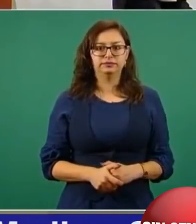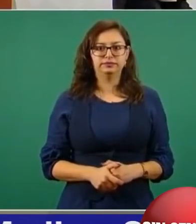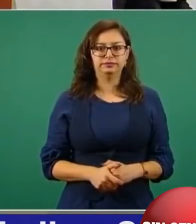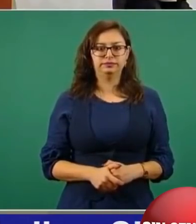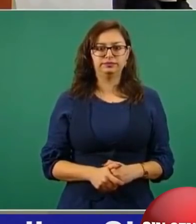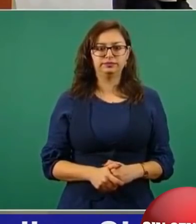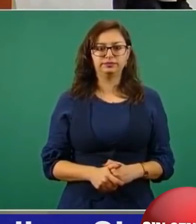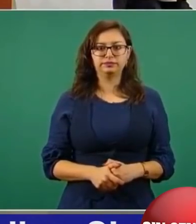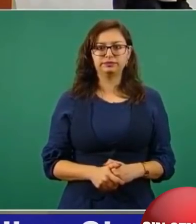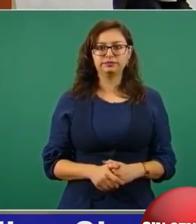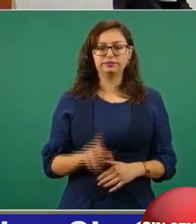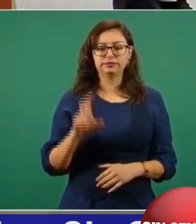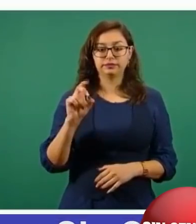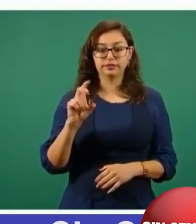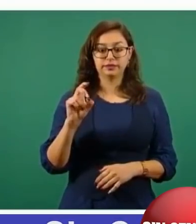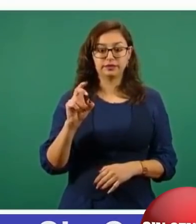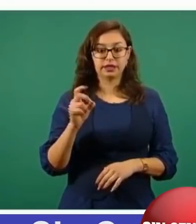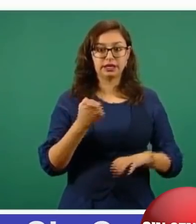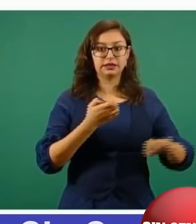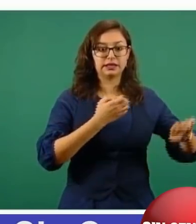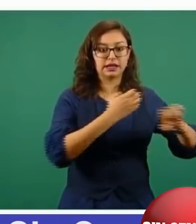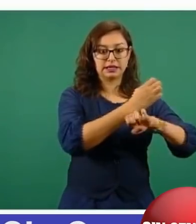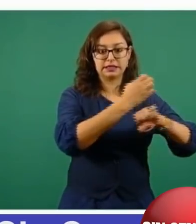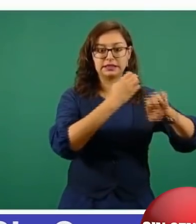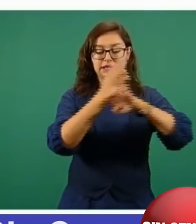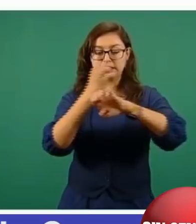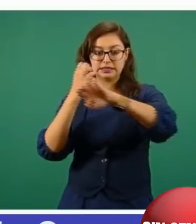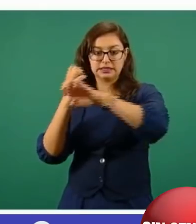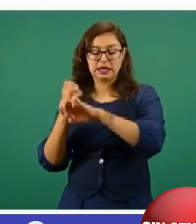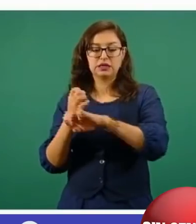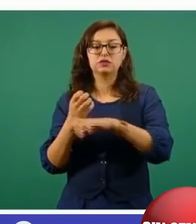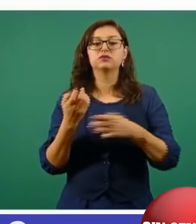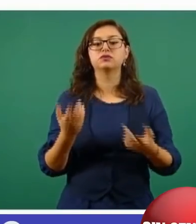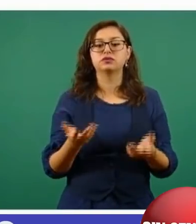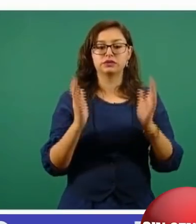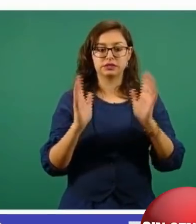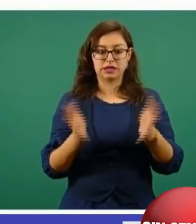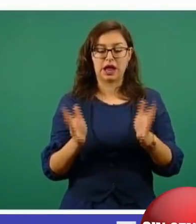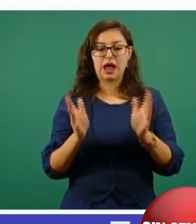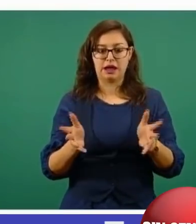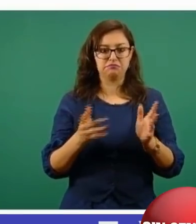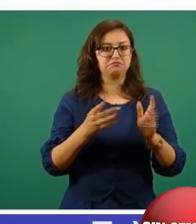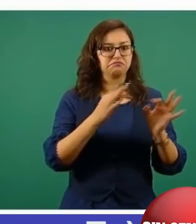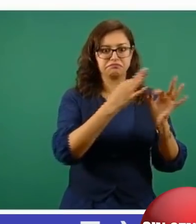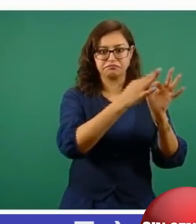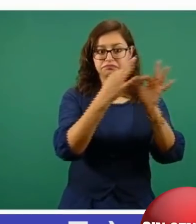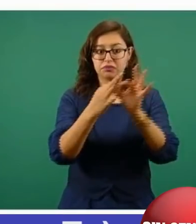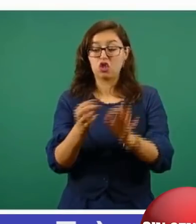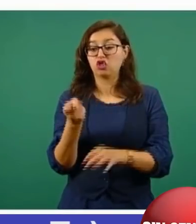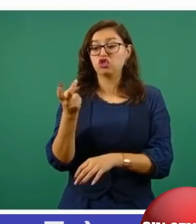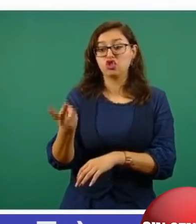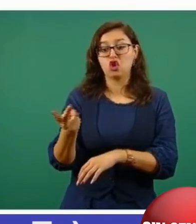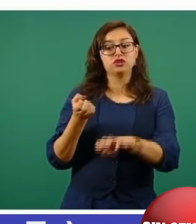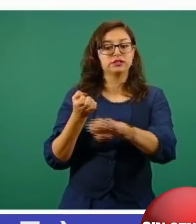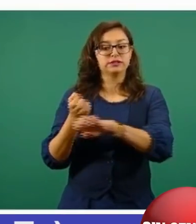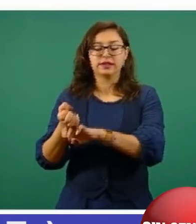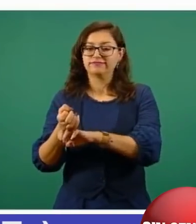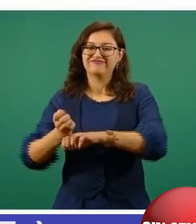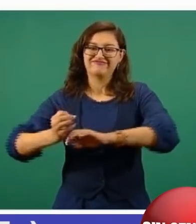en 30 estados. Ahí están los que acabo de mencionar, Nuevo León y Tamaulipas, que no lograron arrancar la vacunación. La